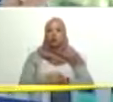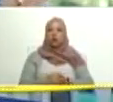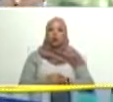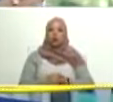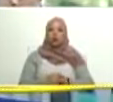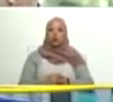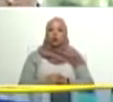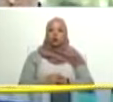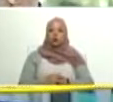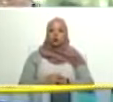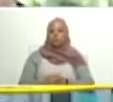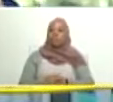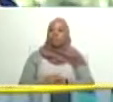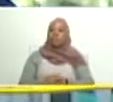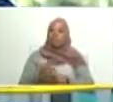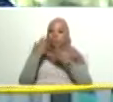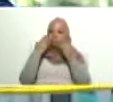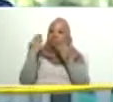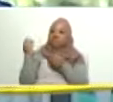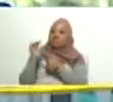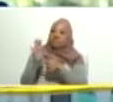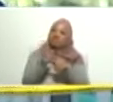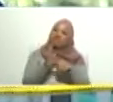Esta es la nueva Venezuela de verdad.